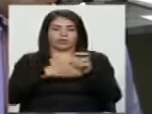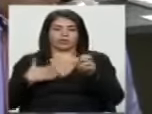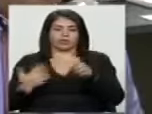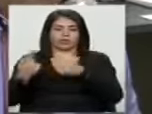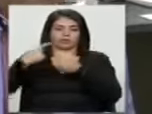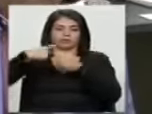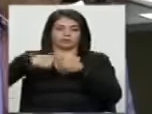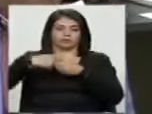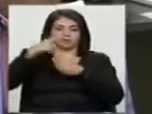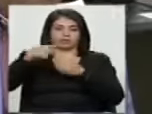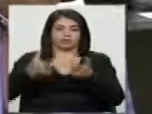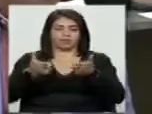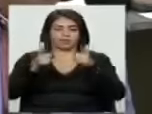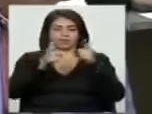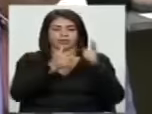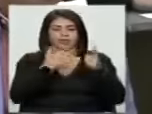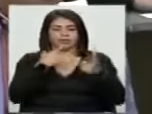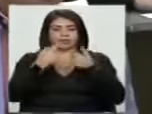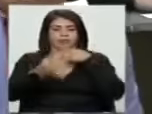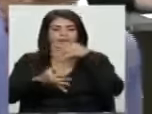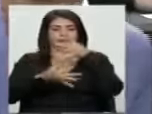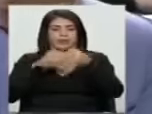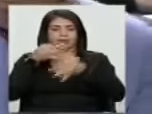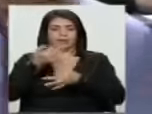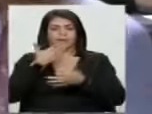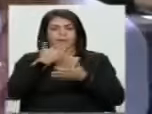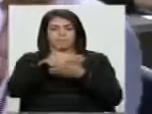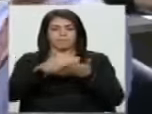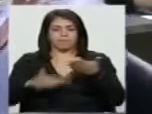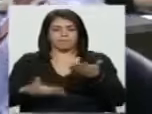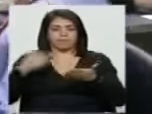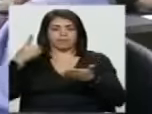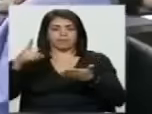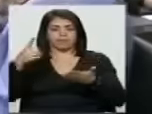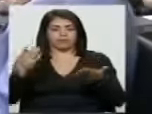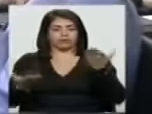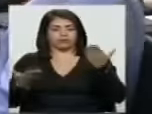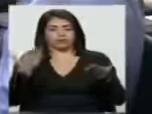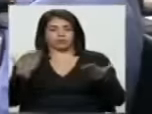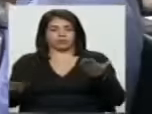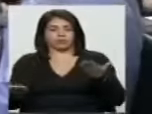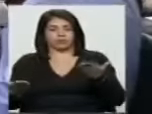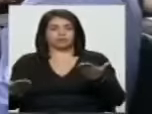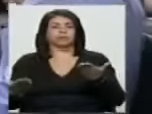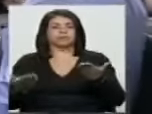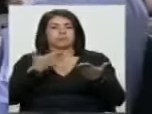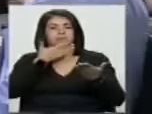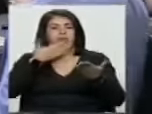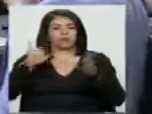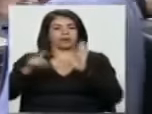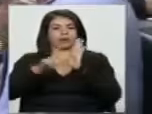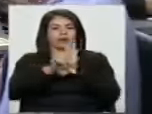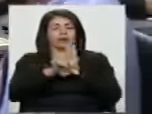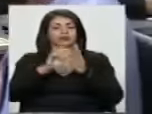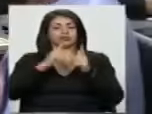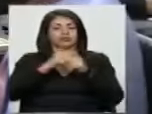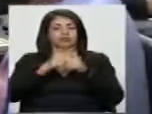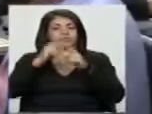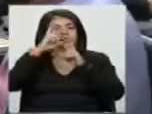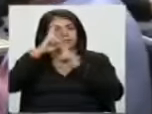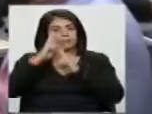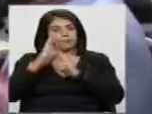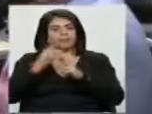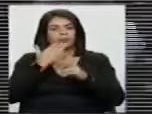incorporar, inclusive permitirme comentarle propuestas de derecho comparado para nutrir esta ley. Entonces, respetuosamente pido